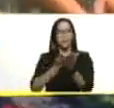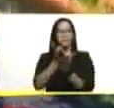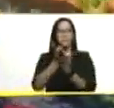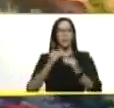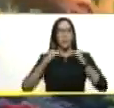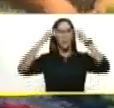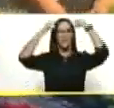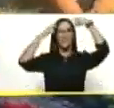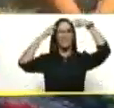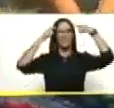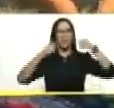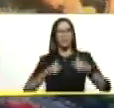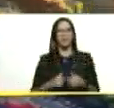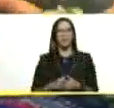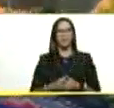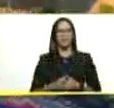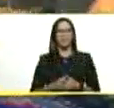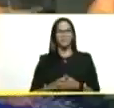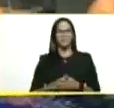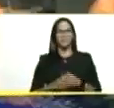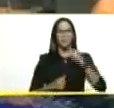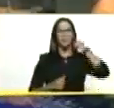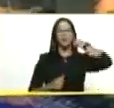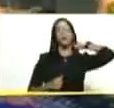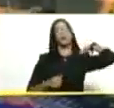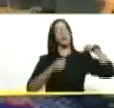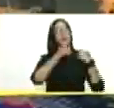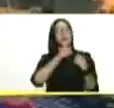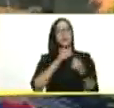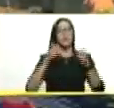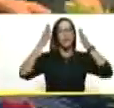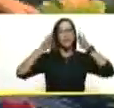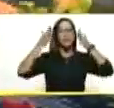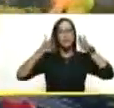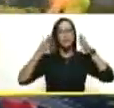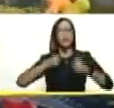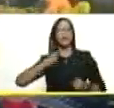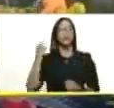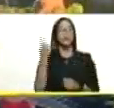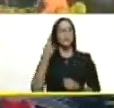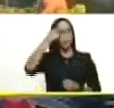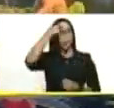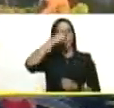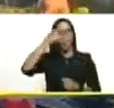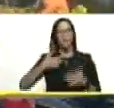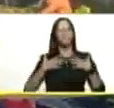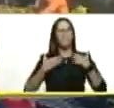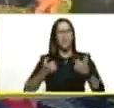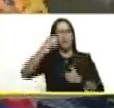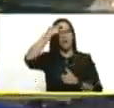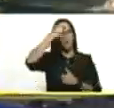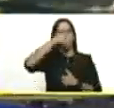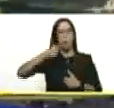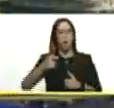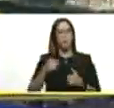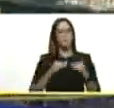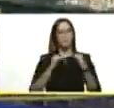comandante Hugo Rafael Chávez Frías, quien nos enseñó que solo el pueblo salvaba al pueblo. Y desde ese